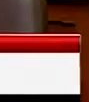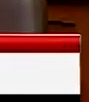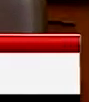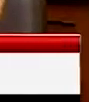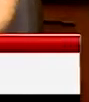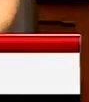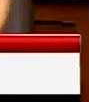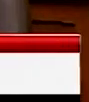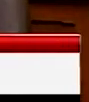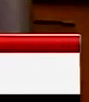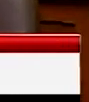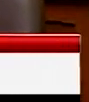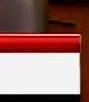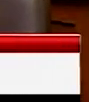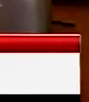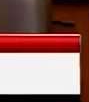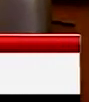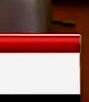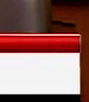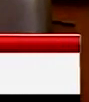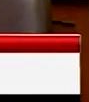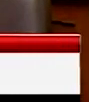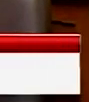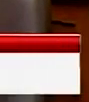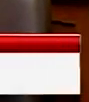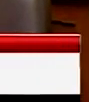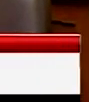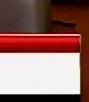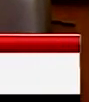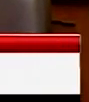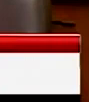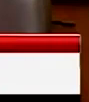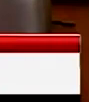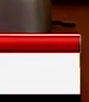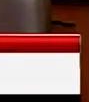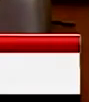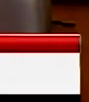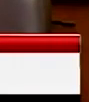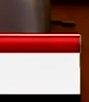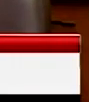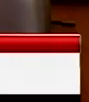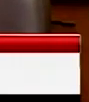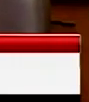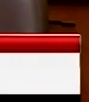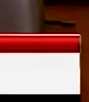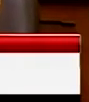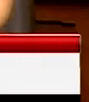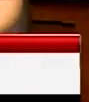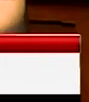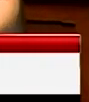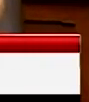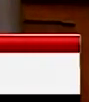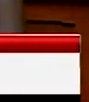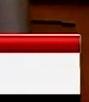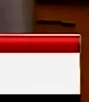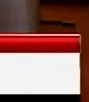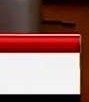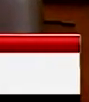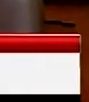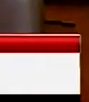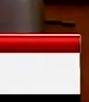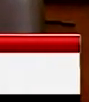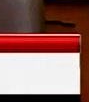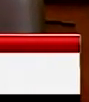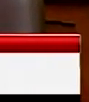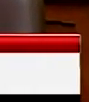En segundo lugar, presidente, a través suyo de la ministra, ella nos ha dado datos muy graves. Nos ha dicho que cerca del 70% de